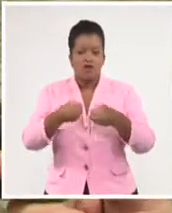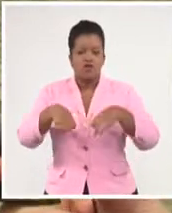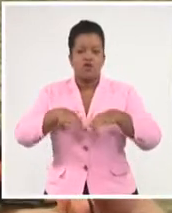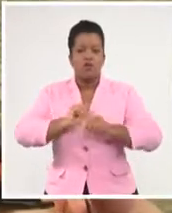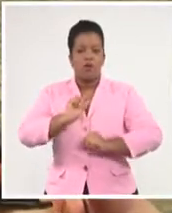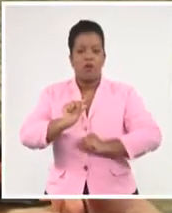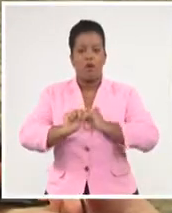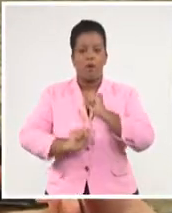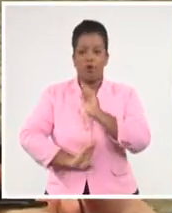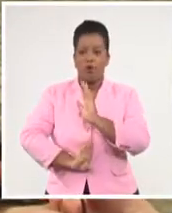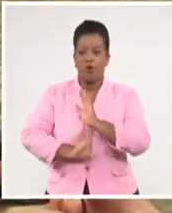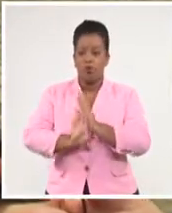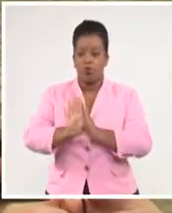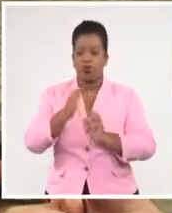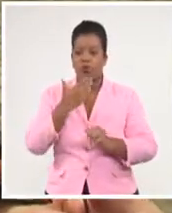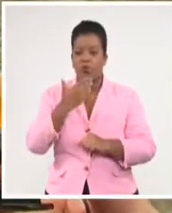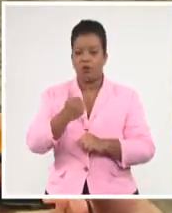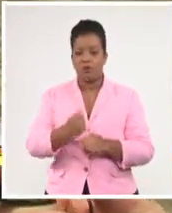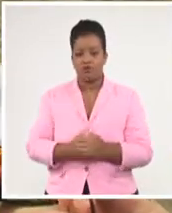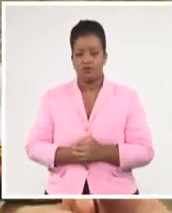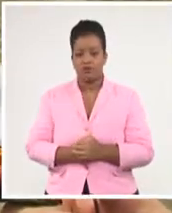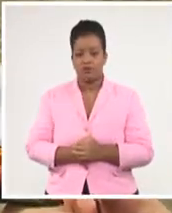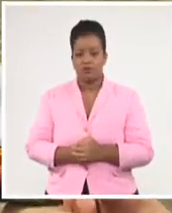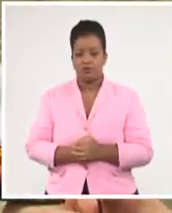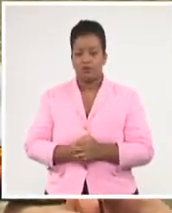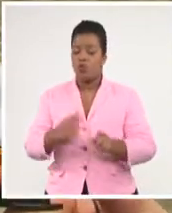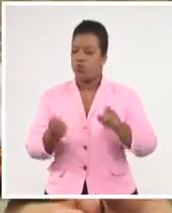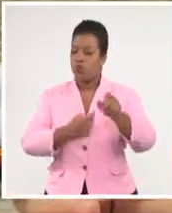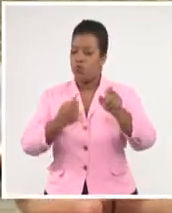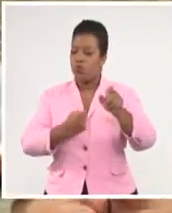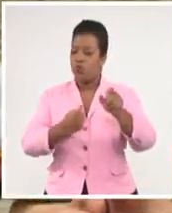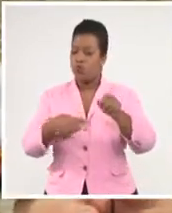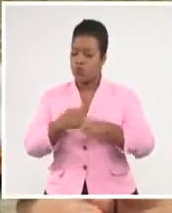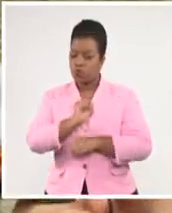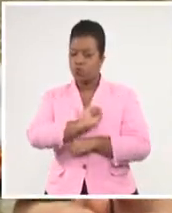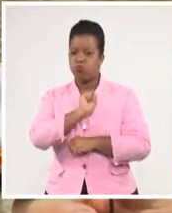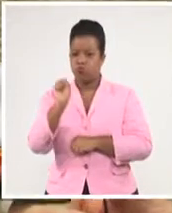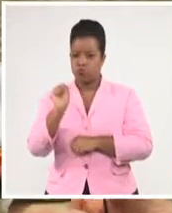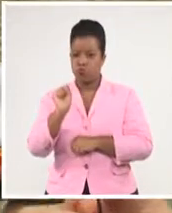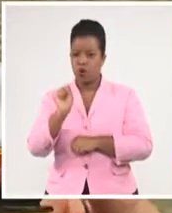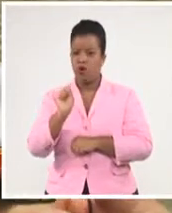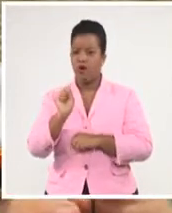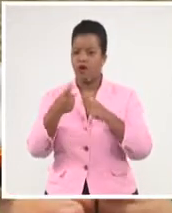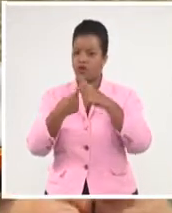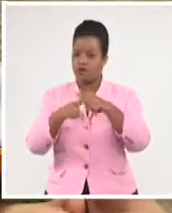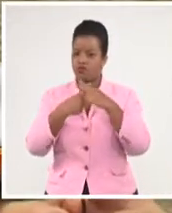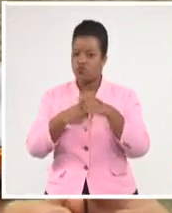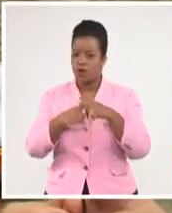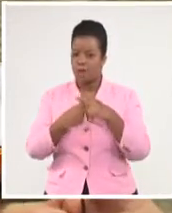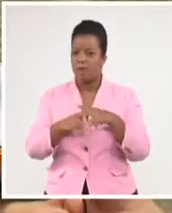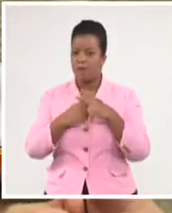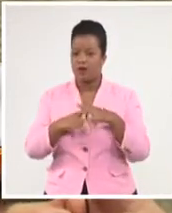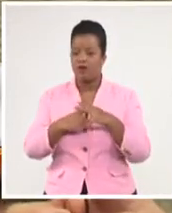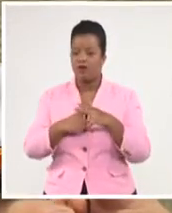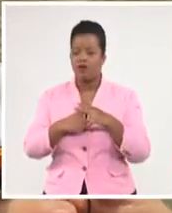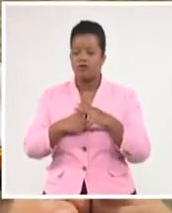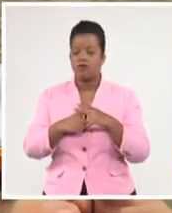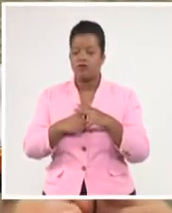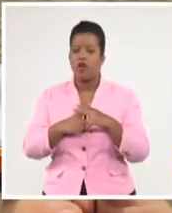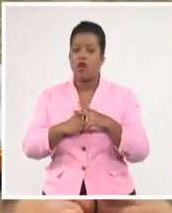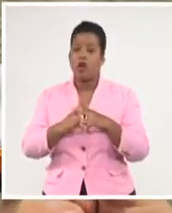Esta batalla la vamos a ganar al 100% si todos los que hoy llegamos aquí regresamos sanos y logramos